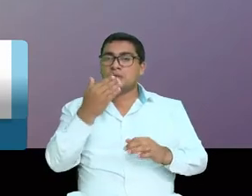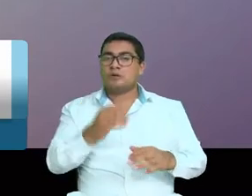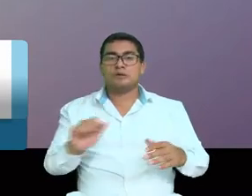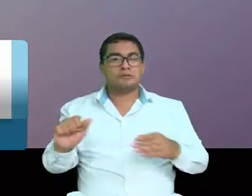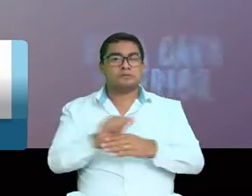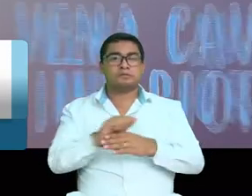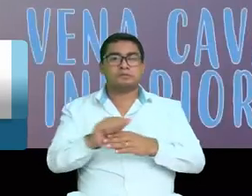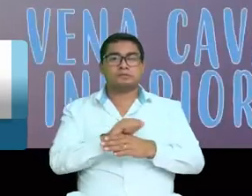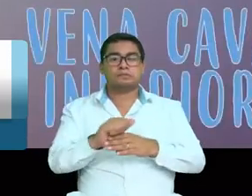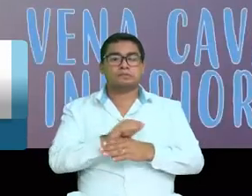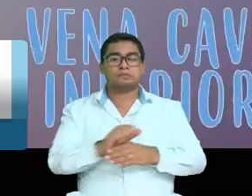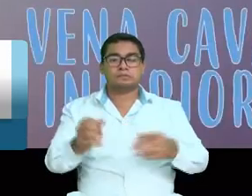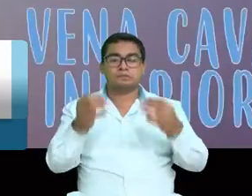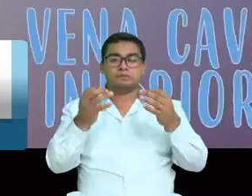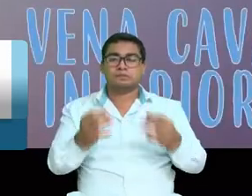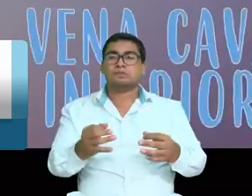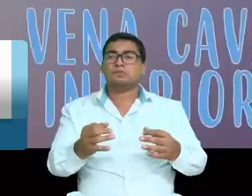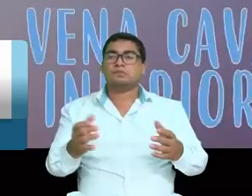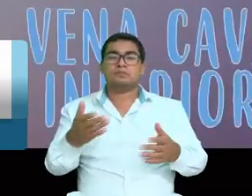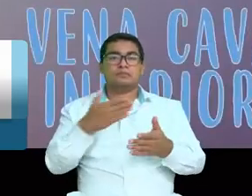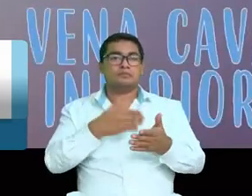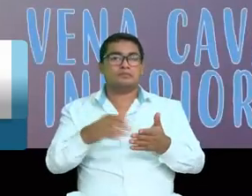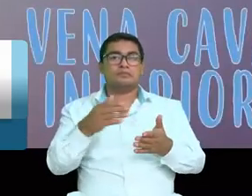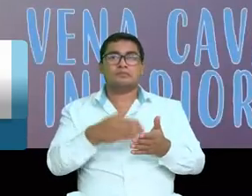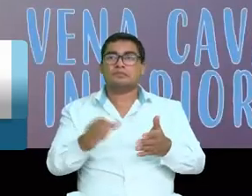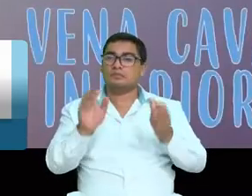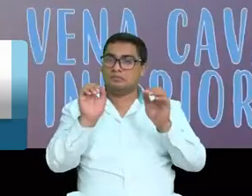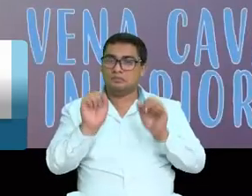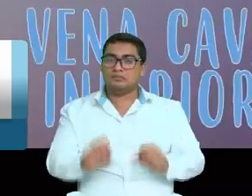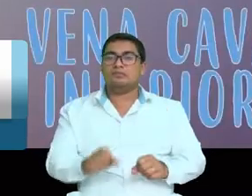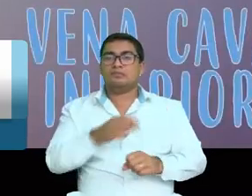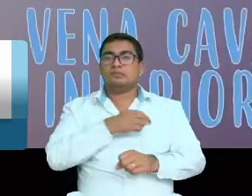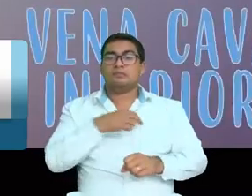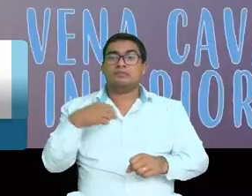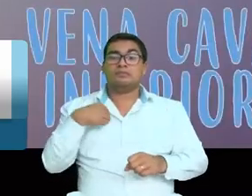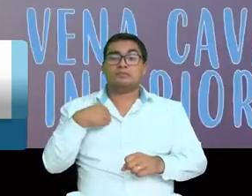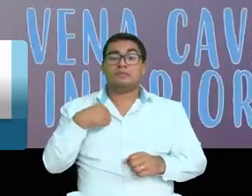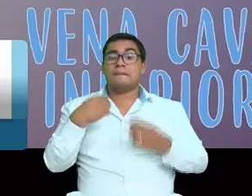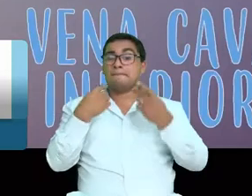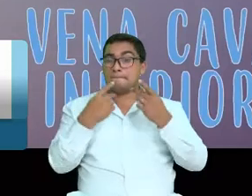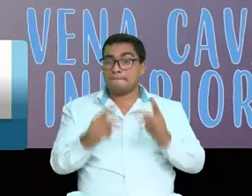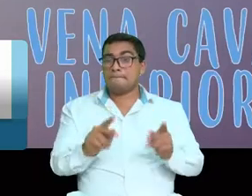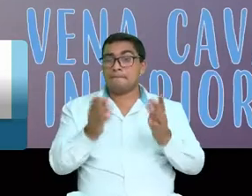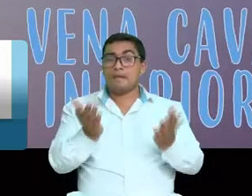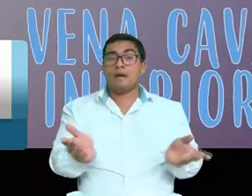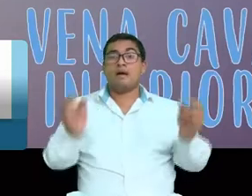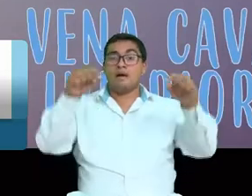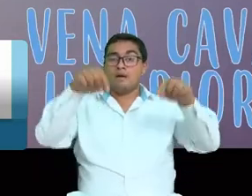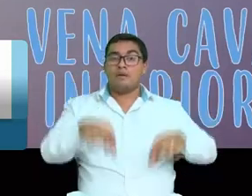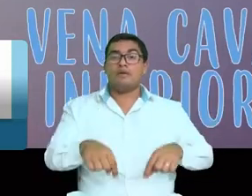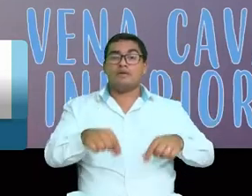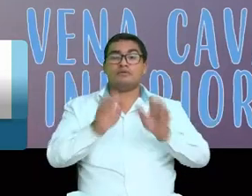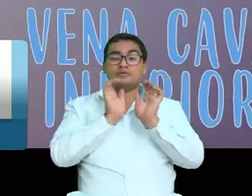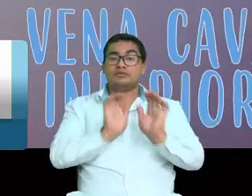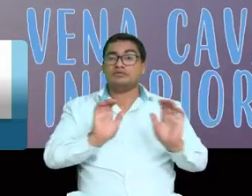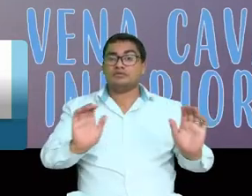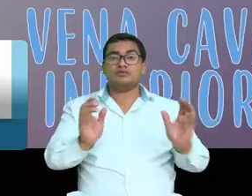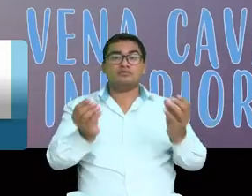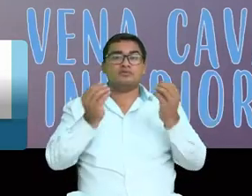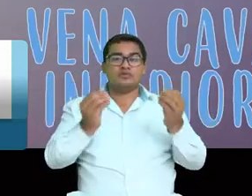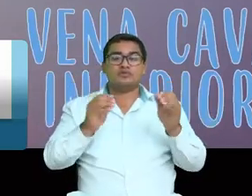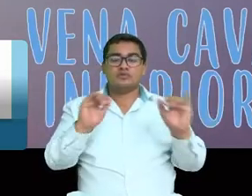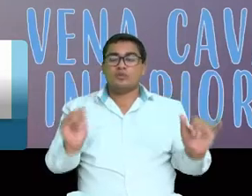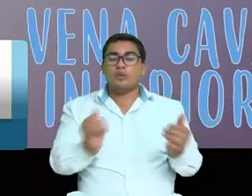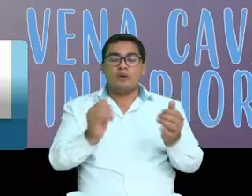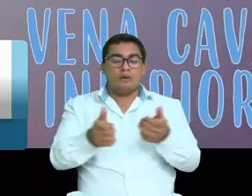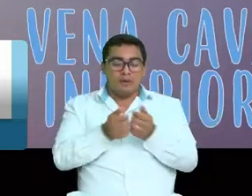al arranque, a la aceleración, a disminuir la actividad. Pero ahora los niños están mucho en juegos